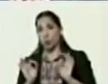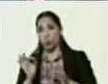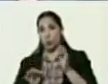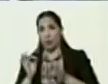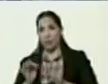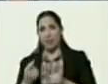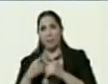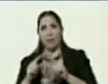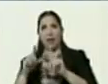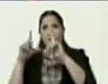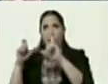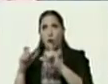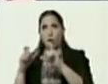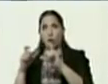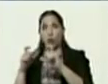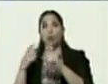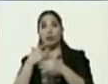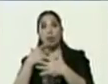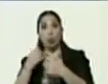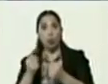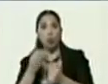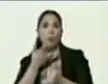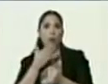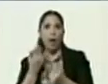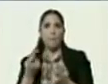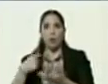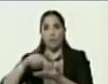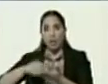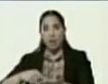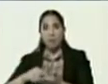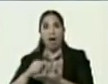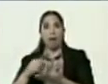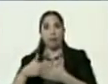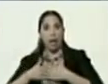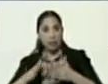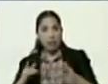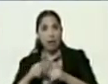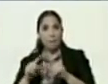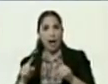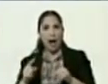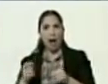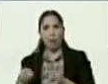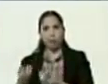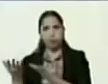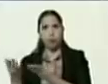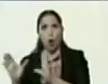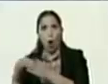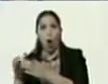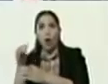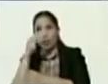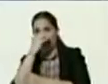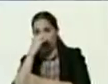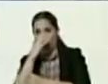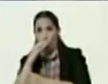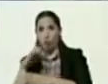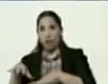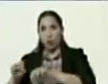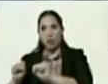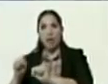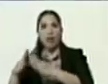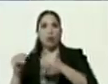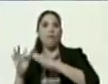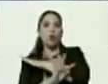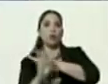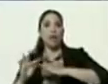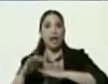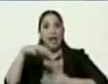fueran una especie de seguro una especie de giro firmado de garantía de manera que los rastrojos se adueñaran de toda la frontera del estado